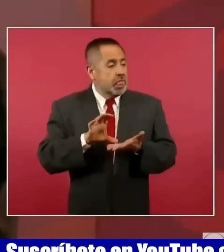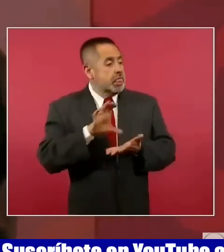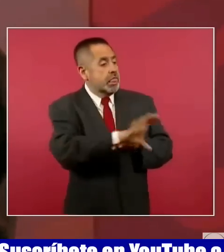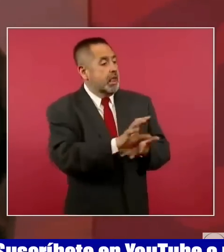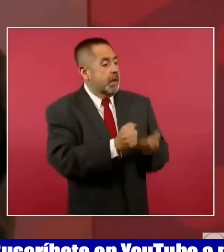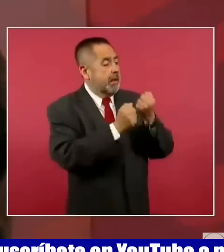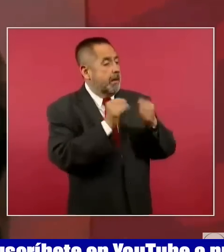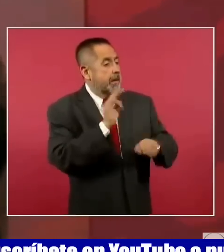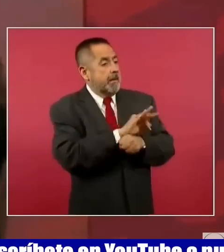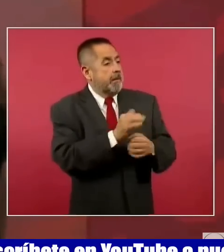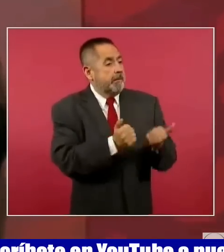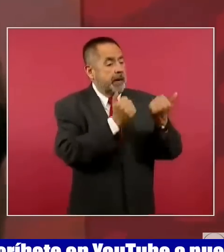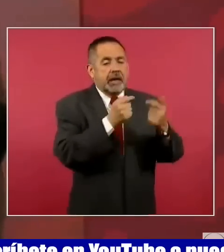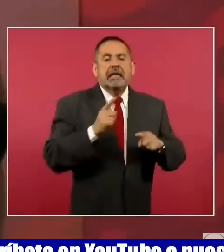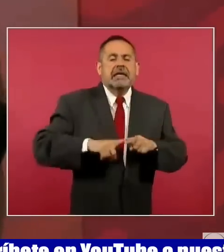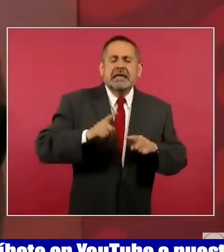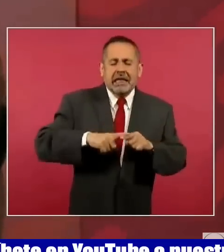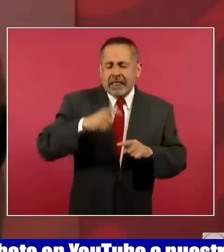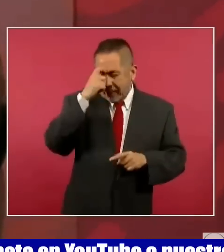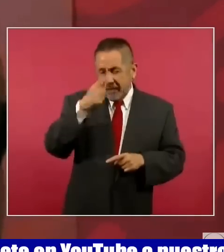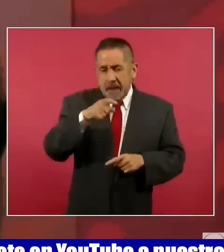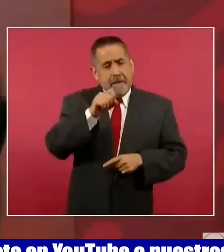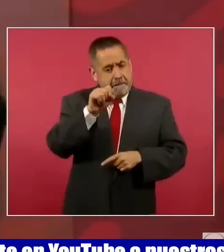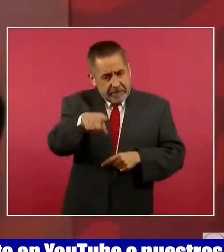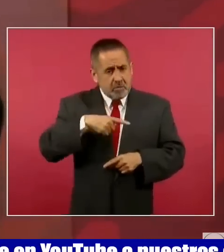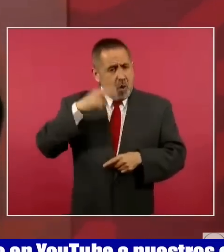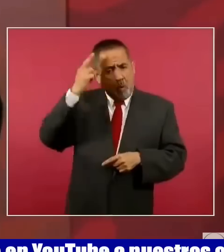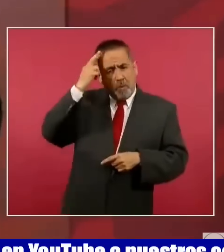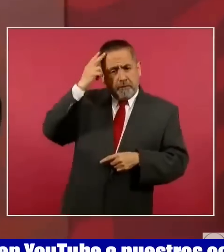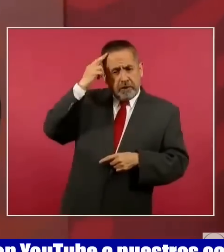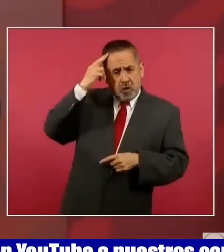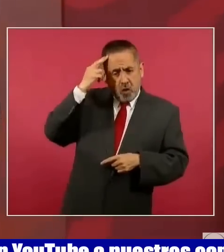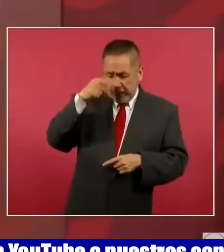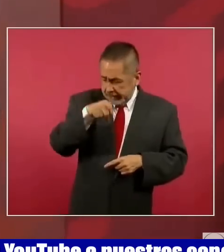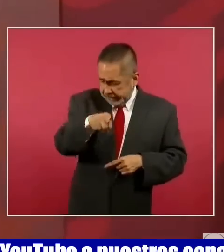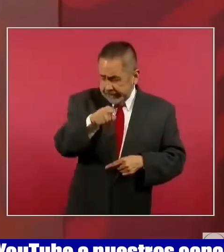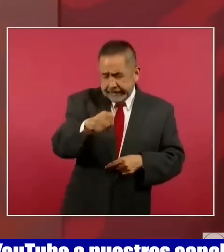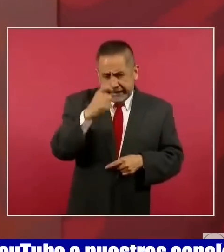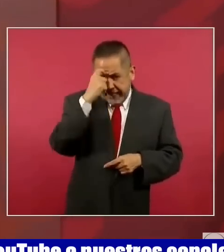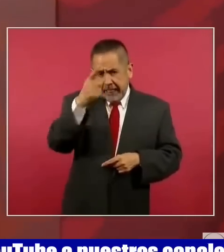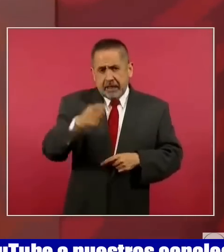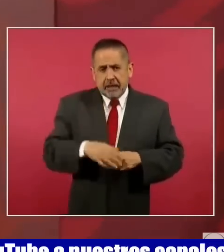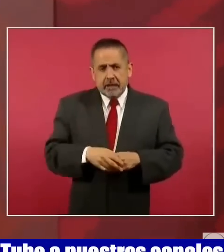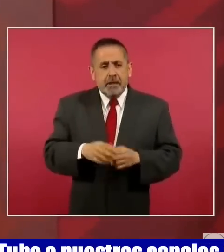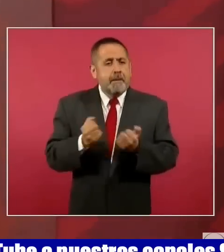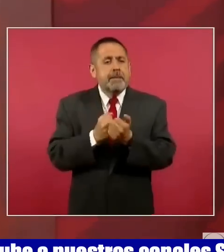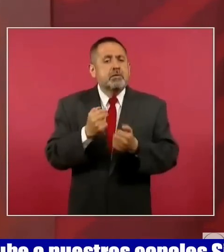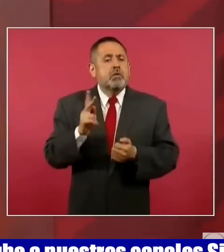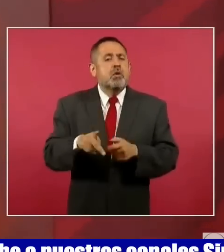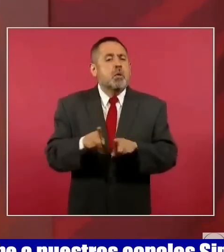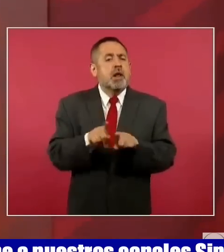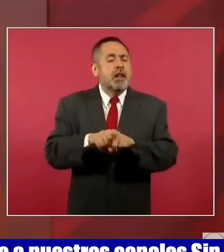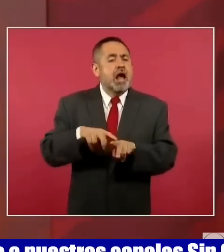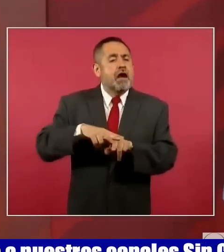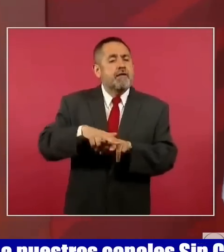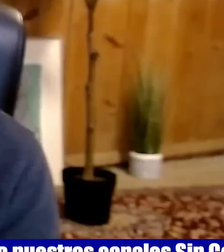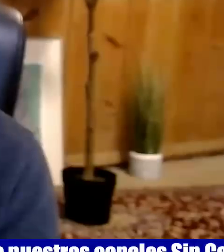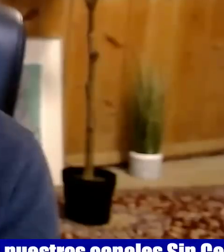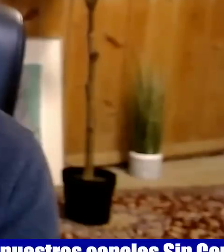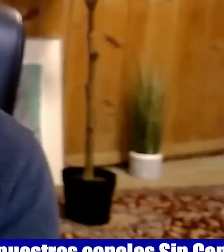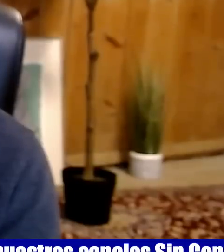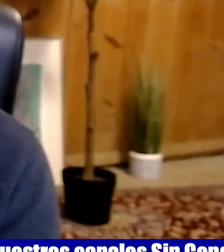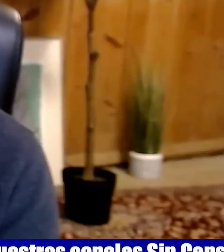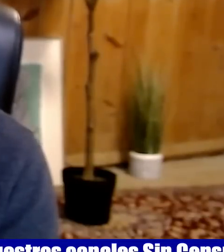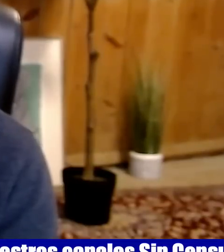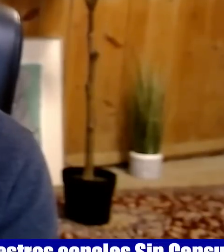Gortari, que fue como cuando están robando un banco y suena la alarma, eh, por lo que pues los ladrones,